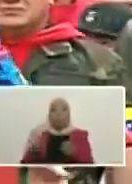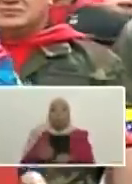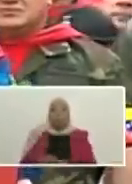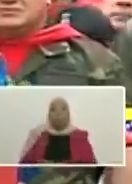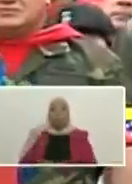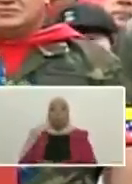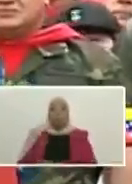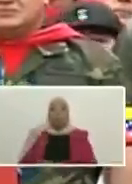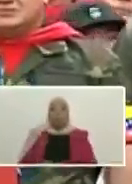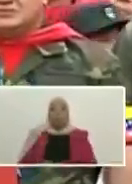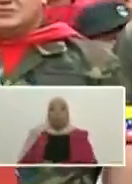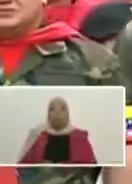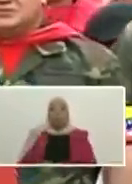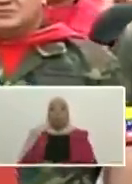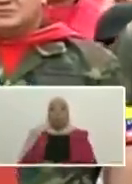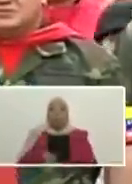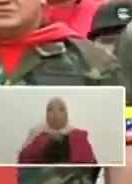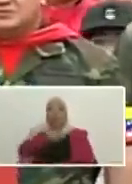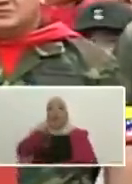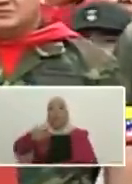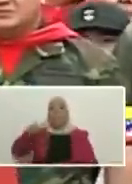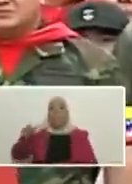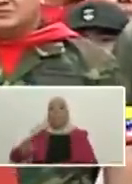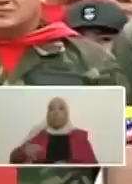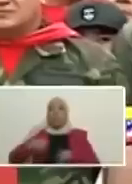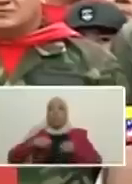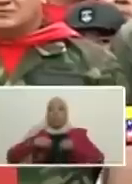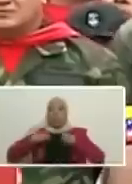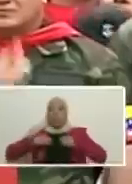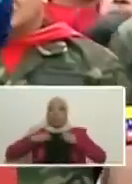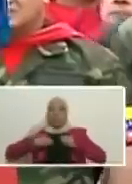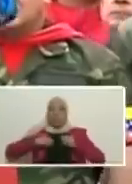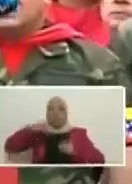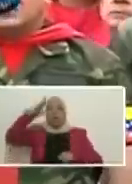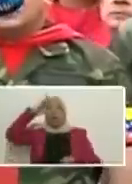y salen varias personas vestidas de militar.